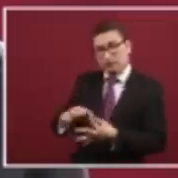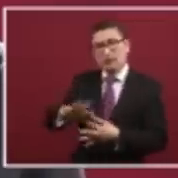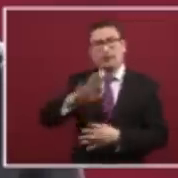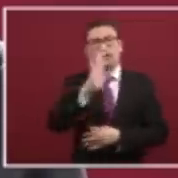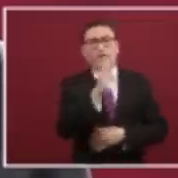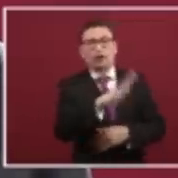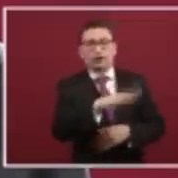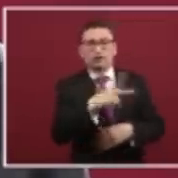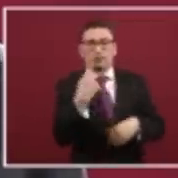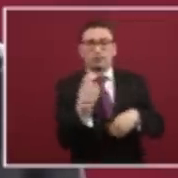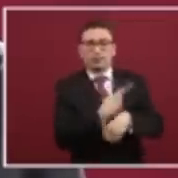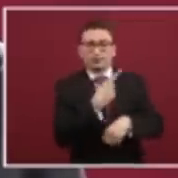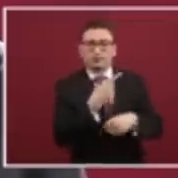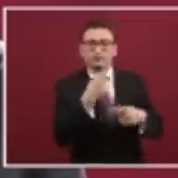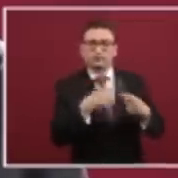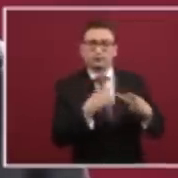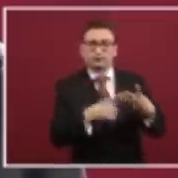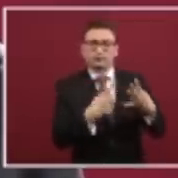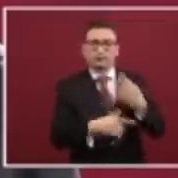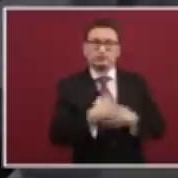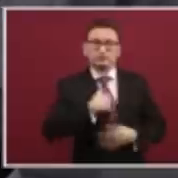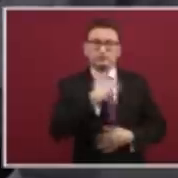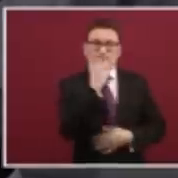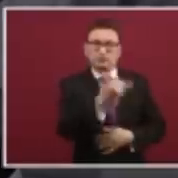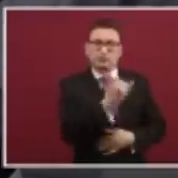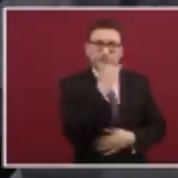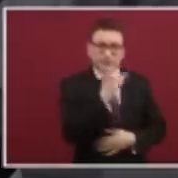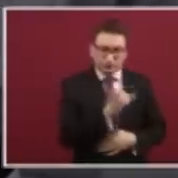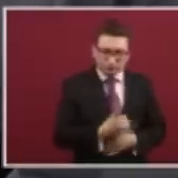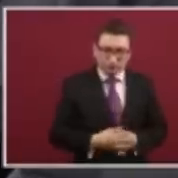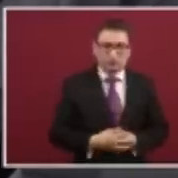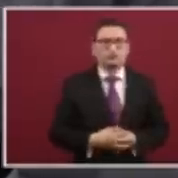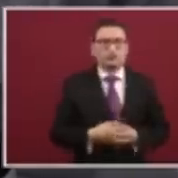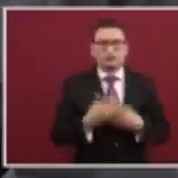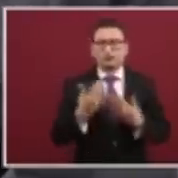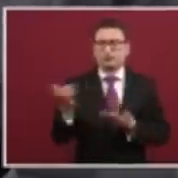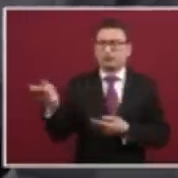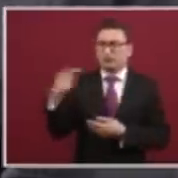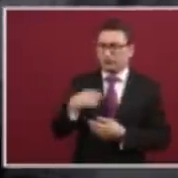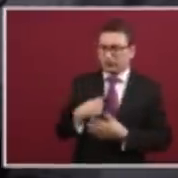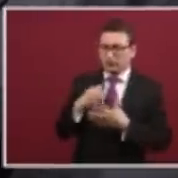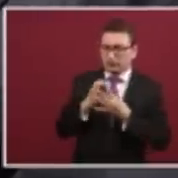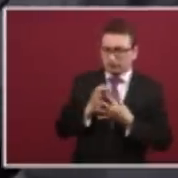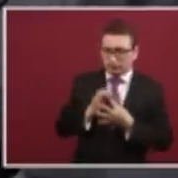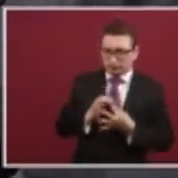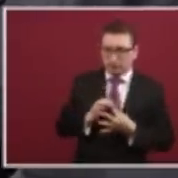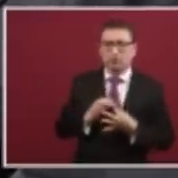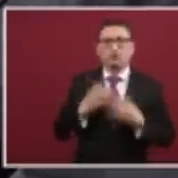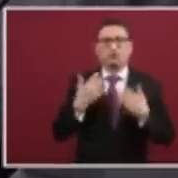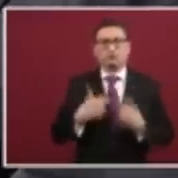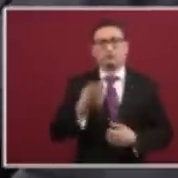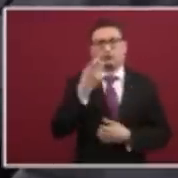esto, estoy apenada, cometí un error, ya me explicó. Entonces, por eso,